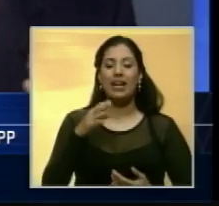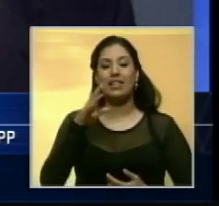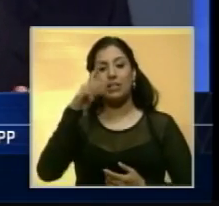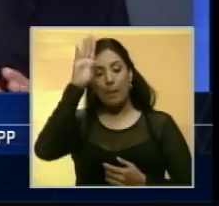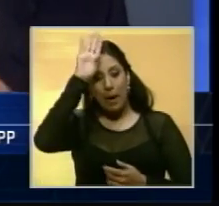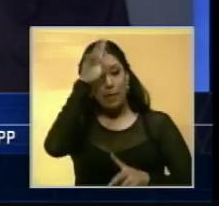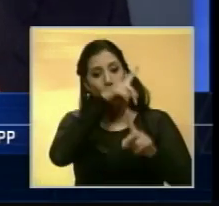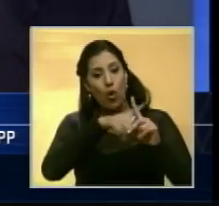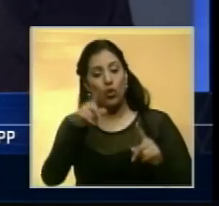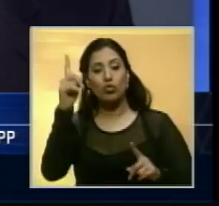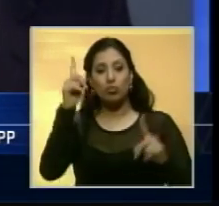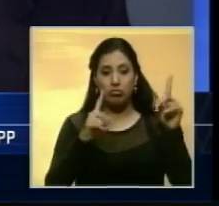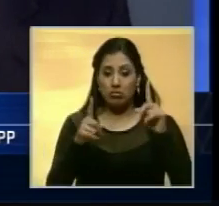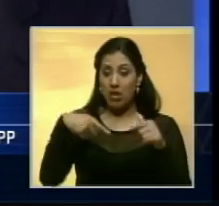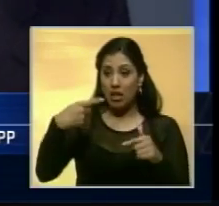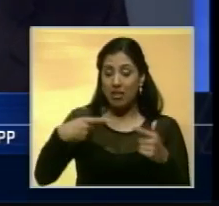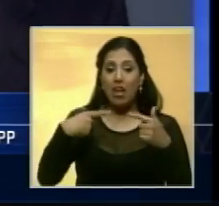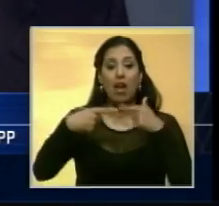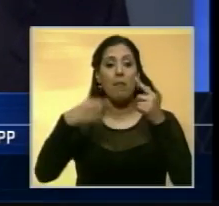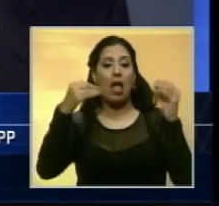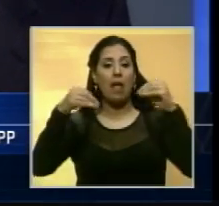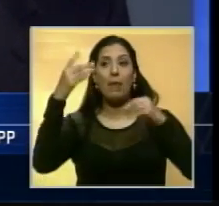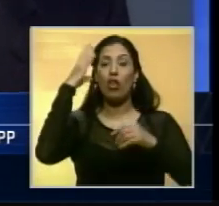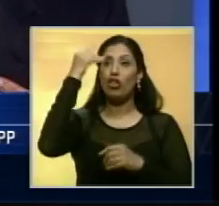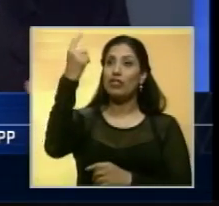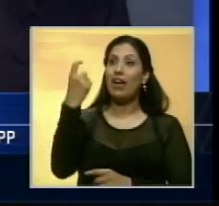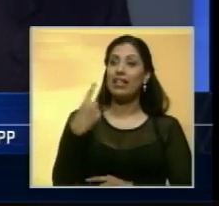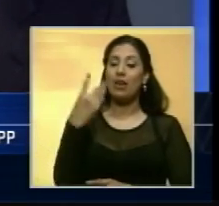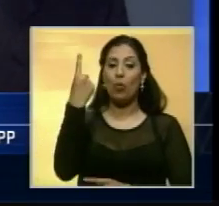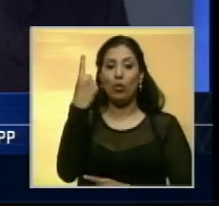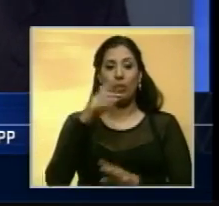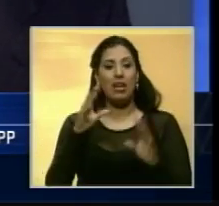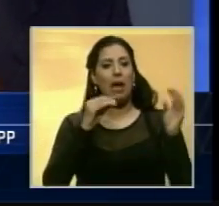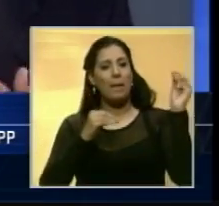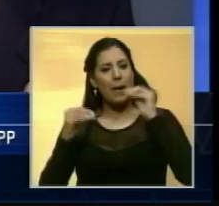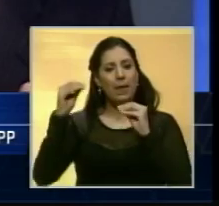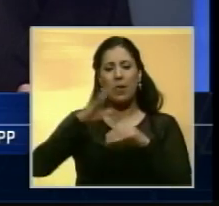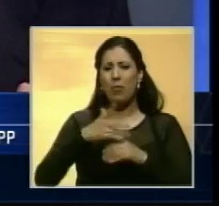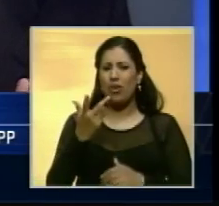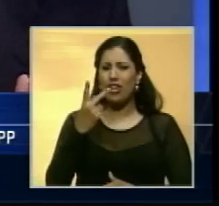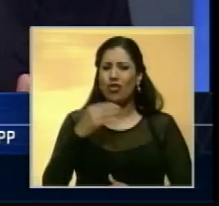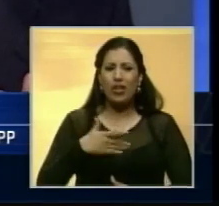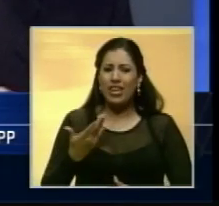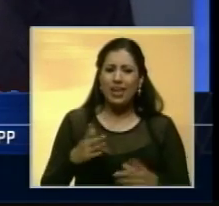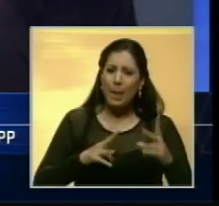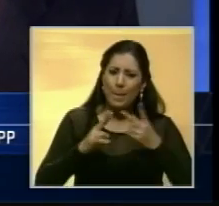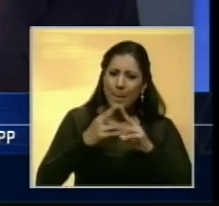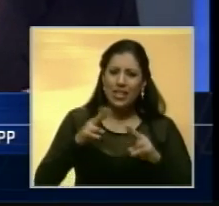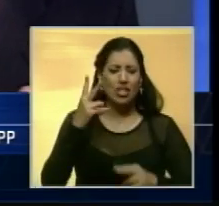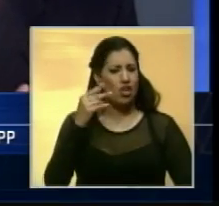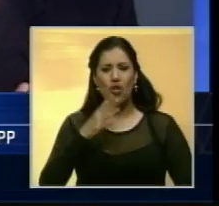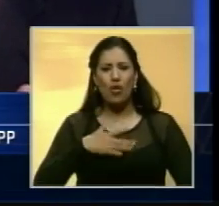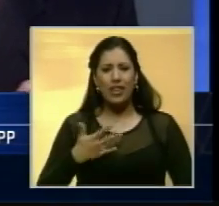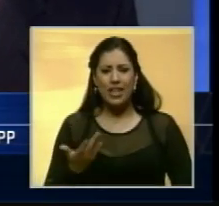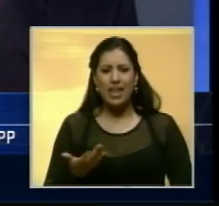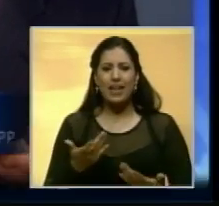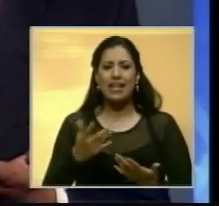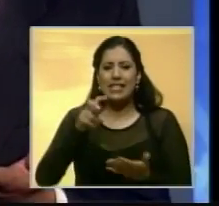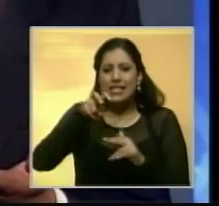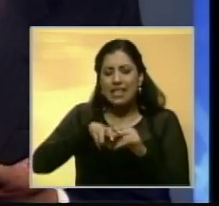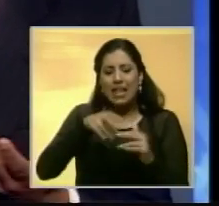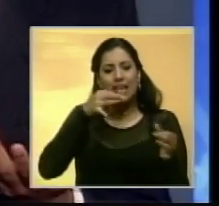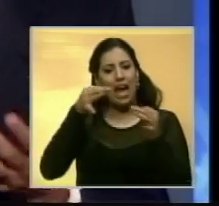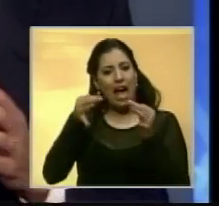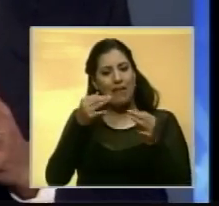papado, el presidente dijo que venga el papado. Mañana nos van a decir que venga Dios. Siempre están buscando una excusa, porque no quieren la paz, porque no quieren sentarse